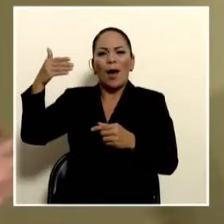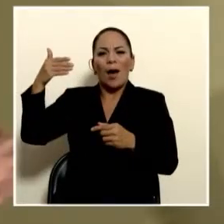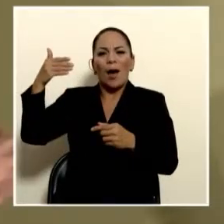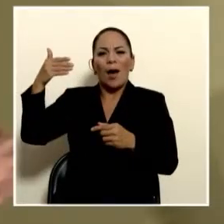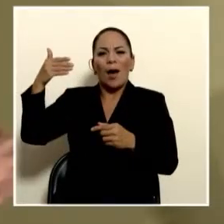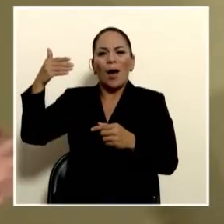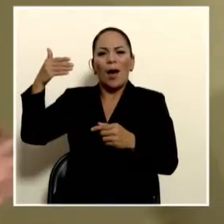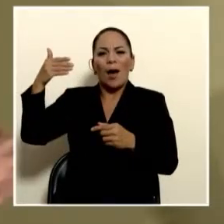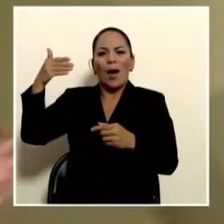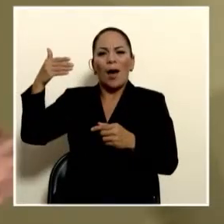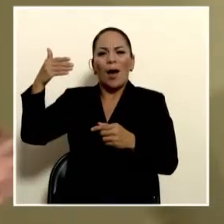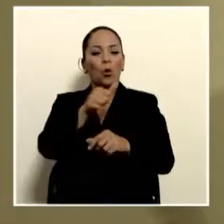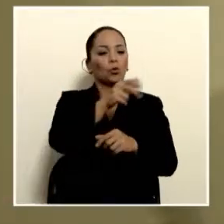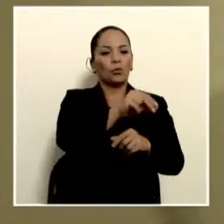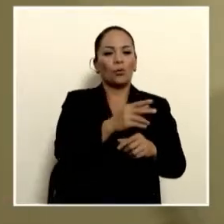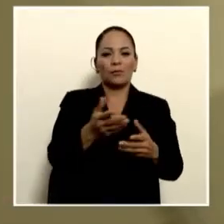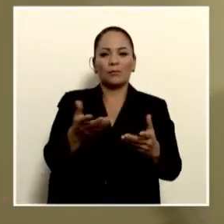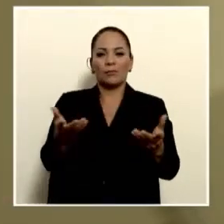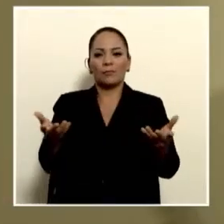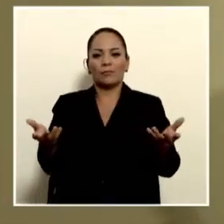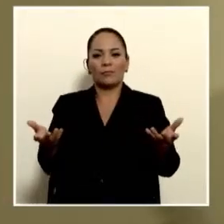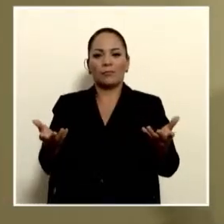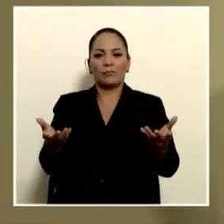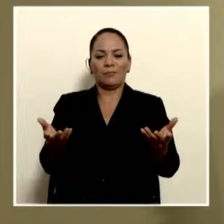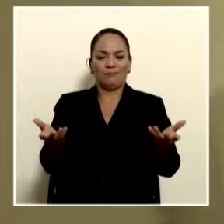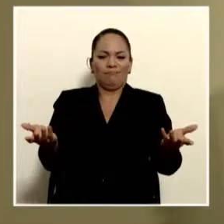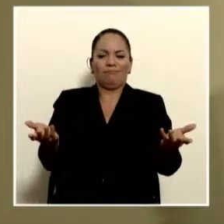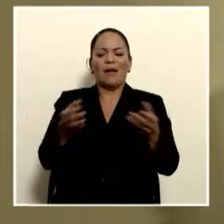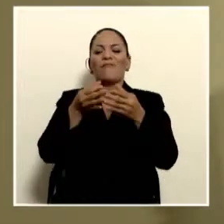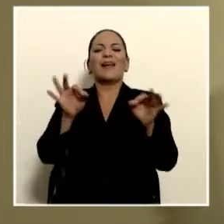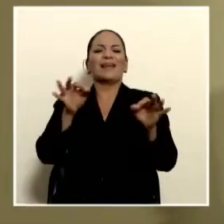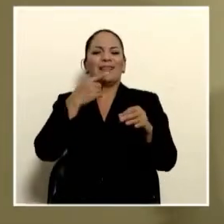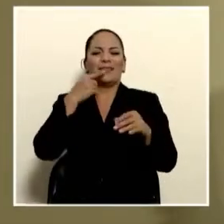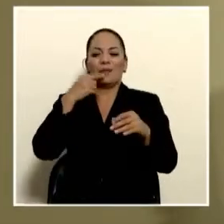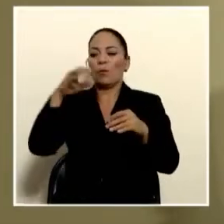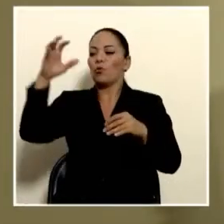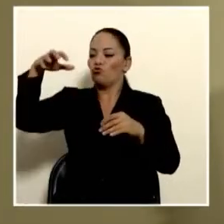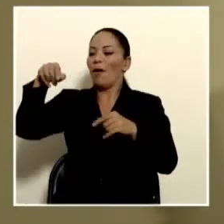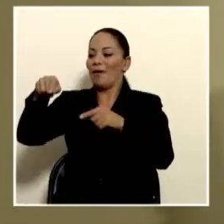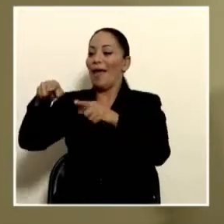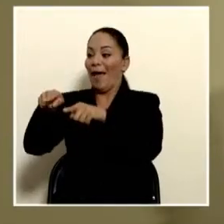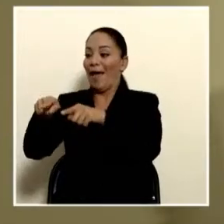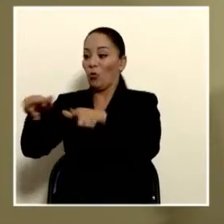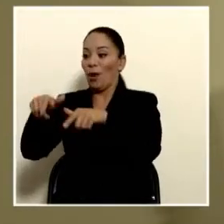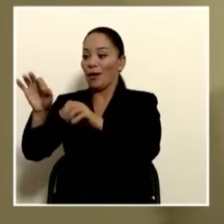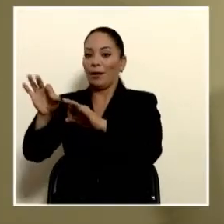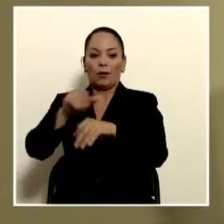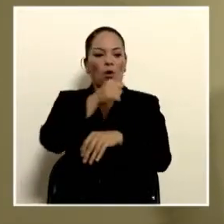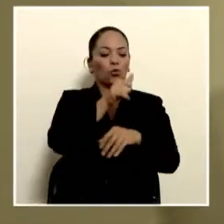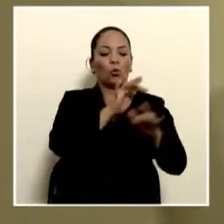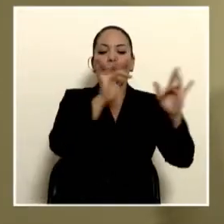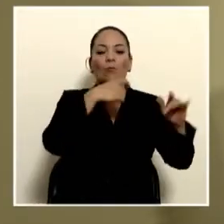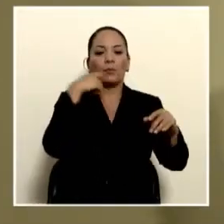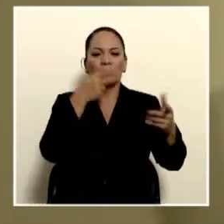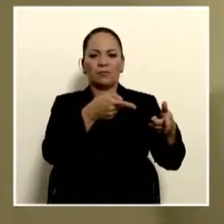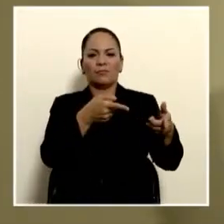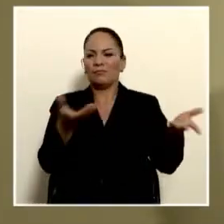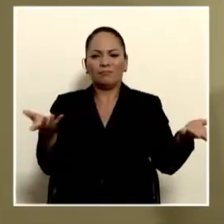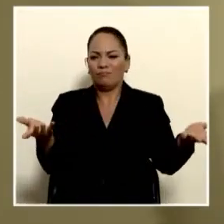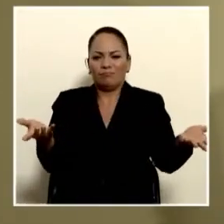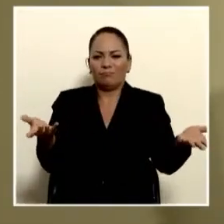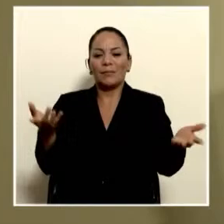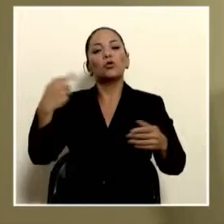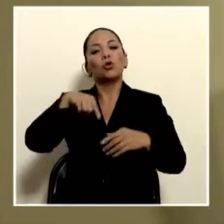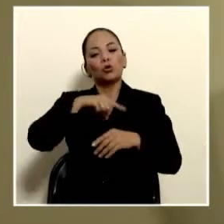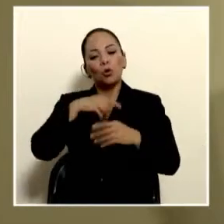no. No le llueve aquí al de la par. Entonces, eso es lo que vamos a hacer. Estamos revisando currículums.